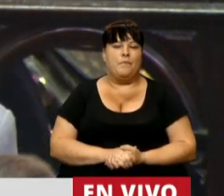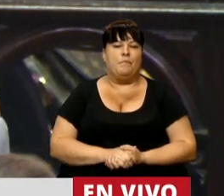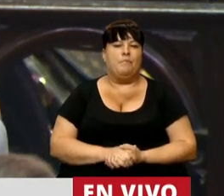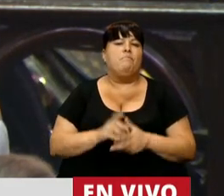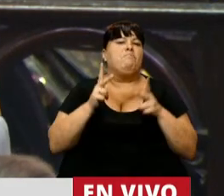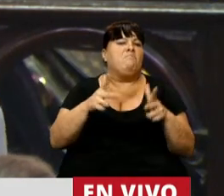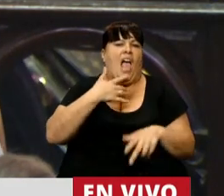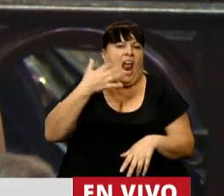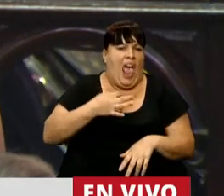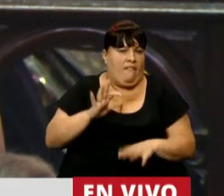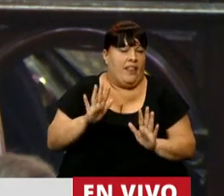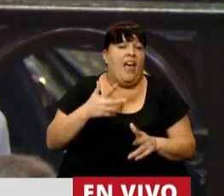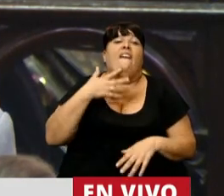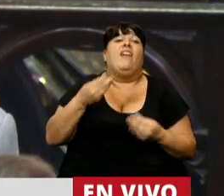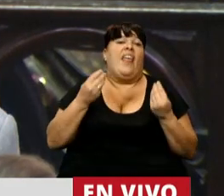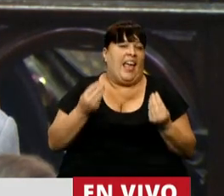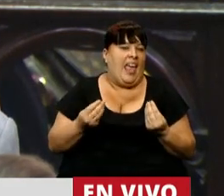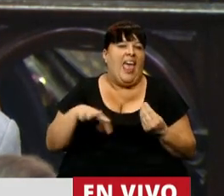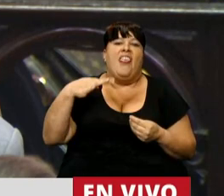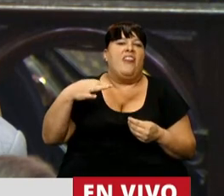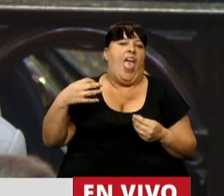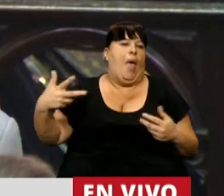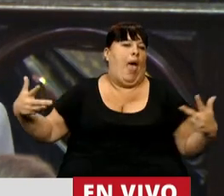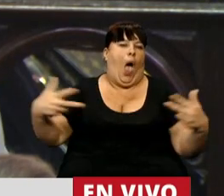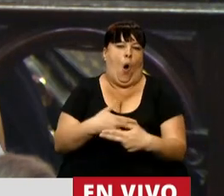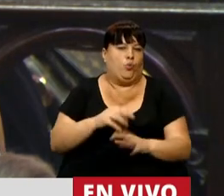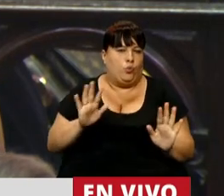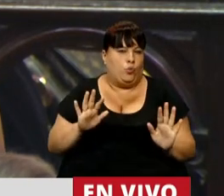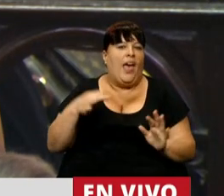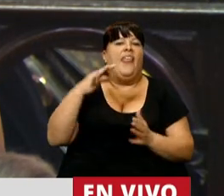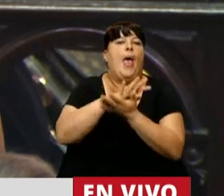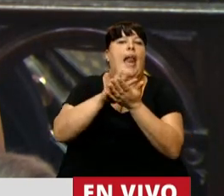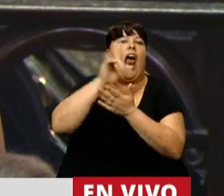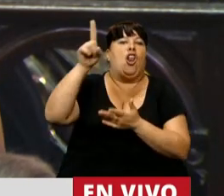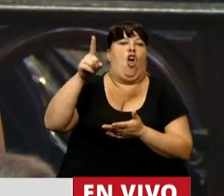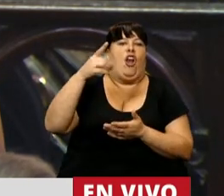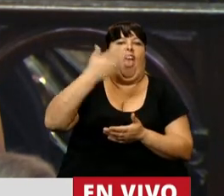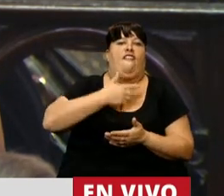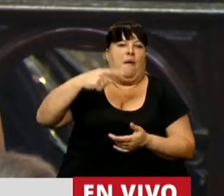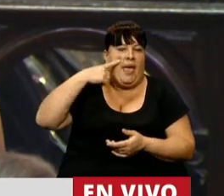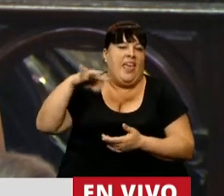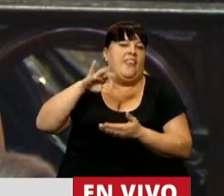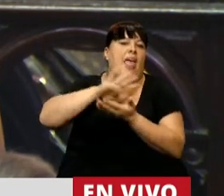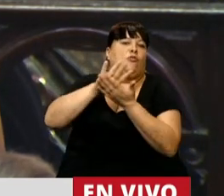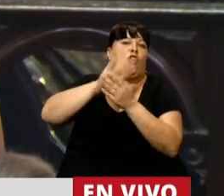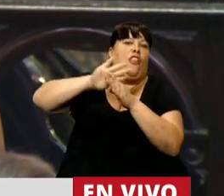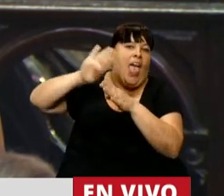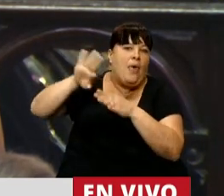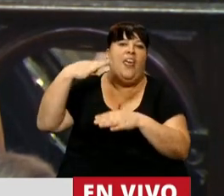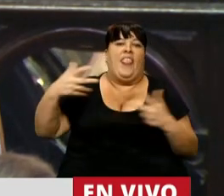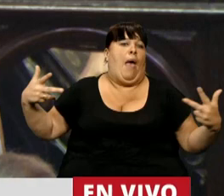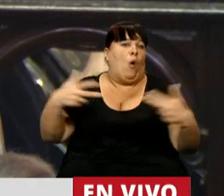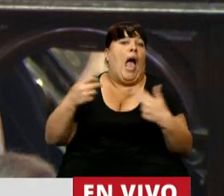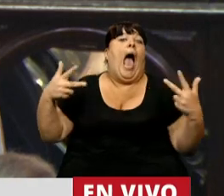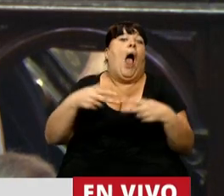hay que decir la verdad. Y la verdad es, había que ajustar. Hay que arreglar con el fondo. Hay que arreglar la deuda y hay que ajustar.